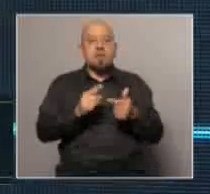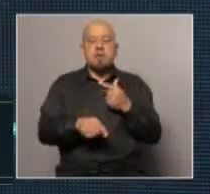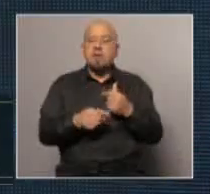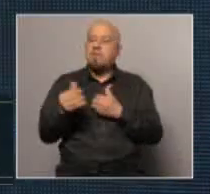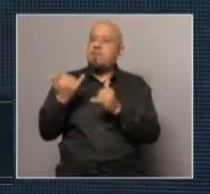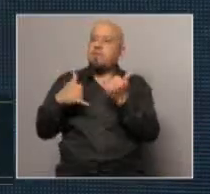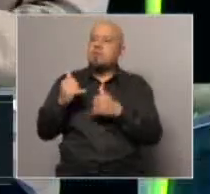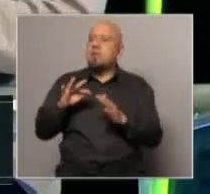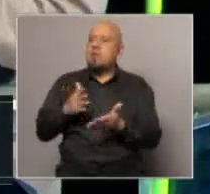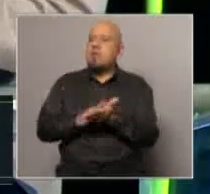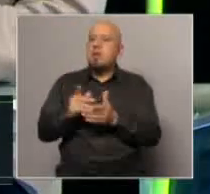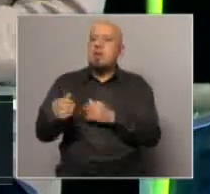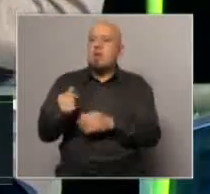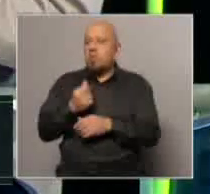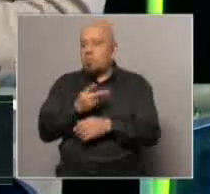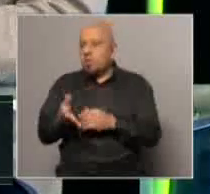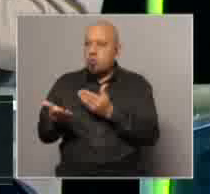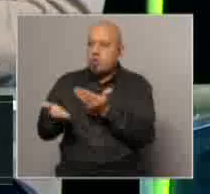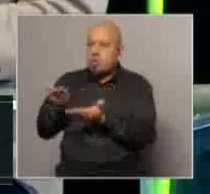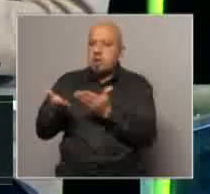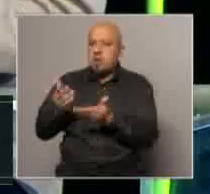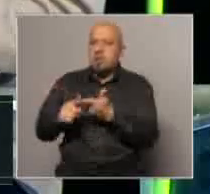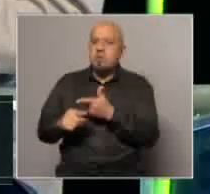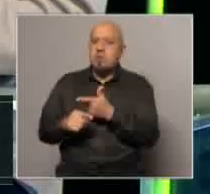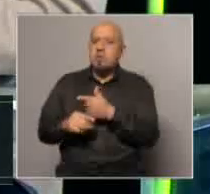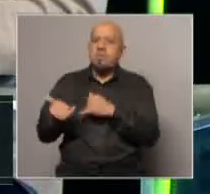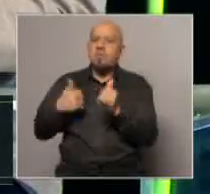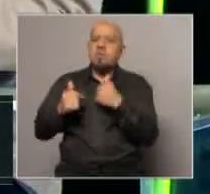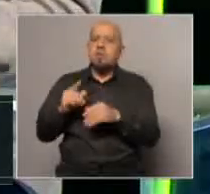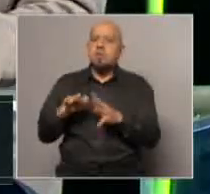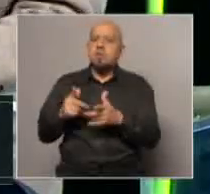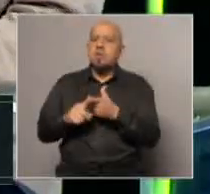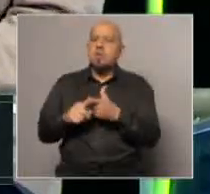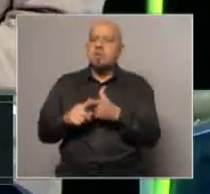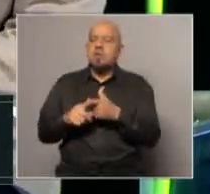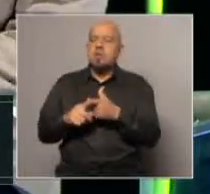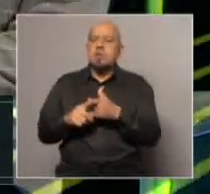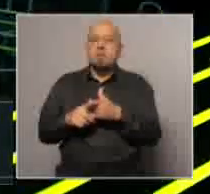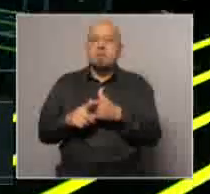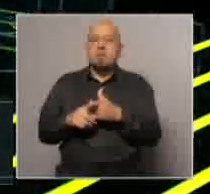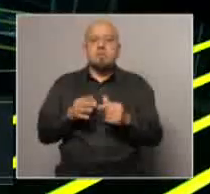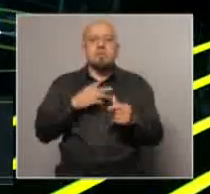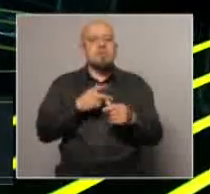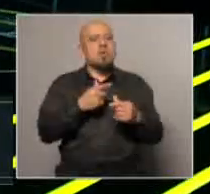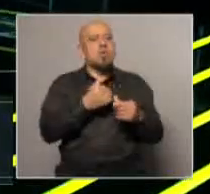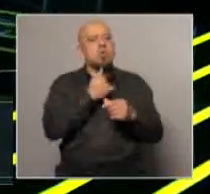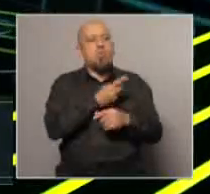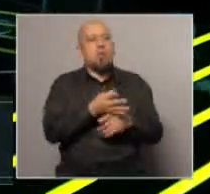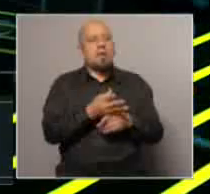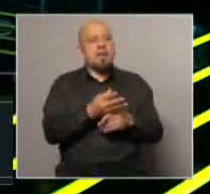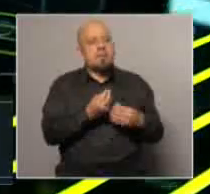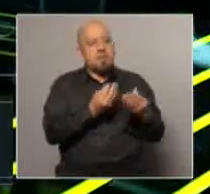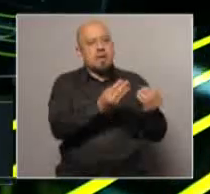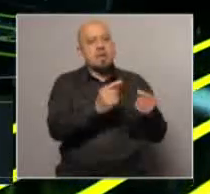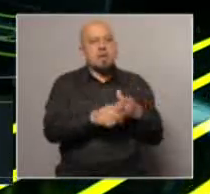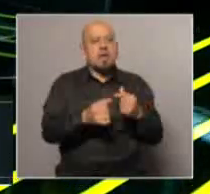es tipo de cultivo, cantidad de kilos, todo, digamos, como para llevar un control de stock, por decirlo de alguna manera. Plantas, cuántas en floración, cuántas